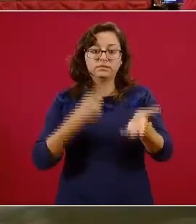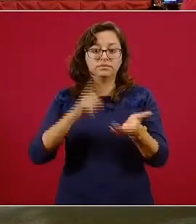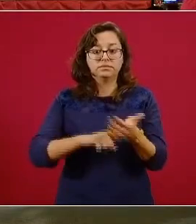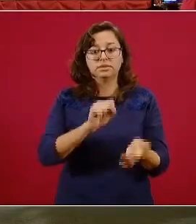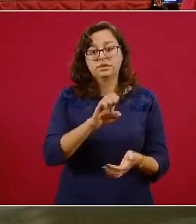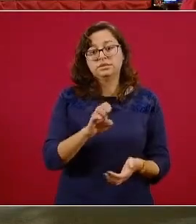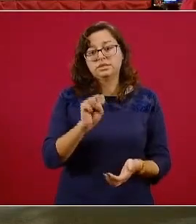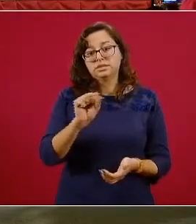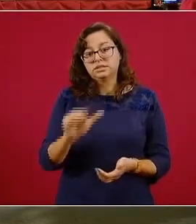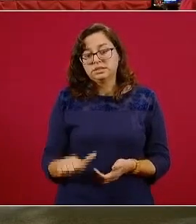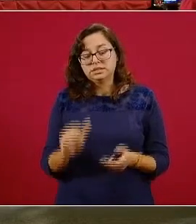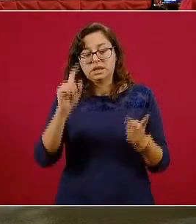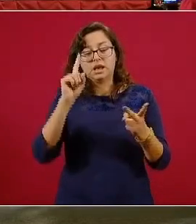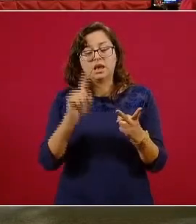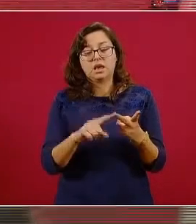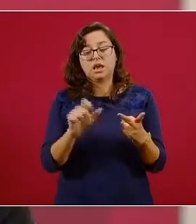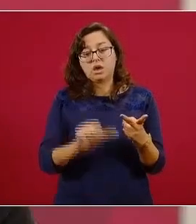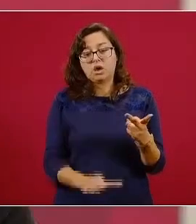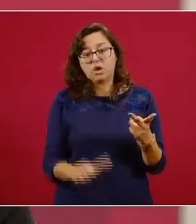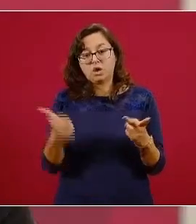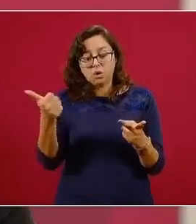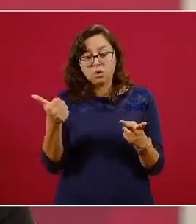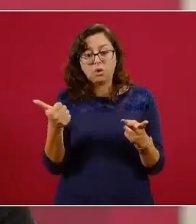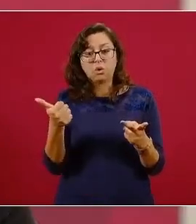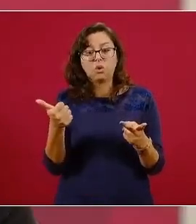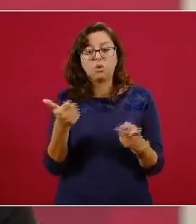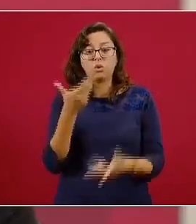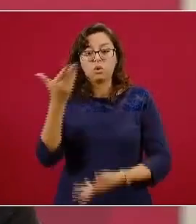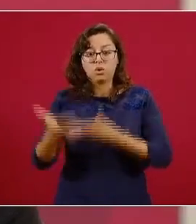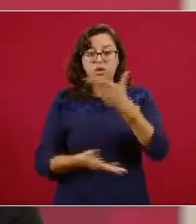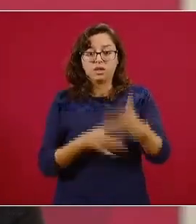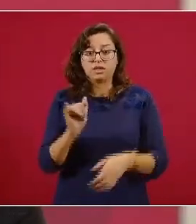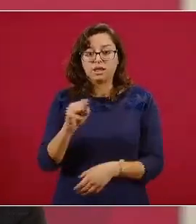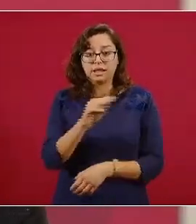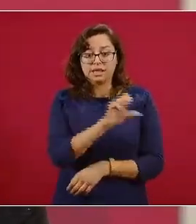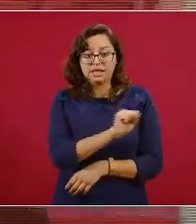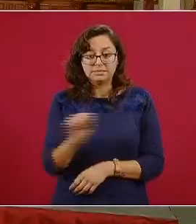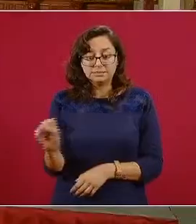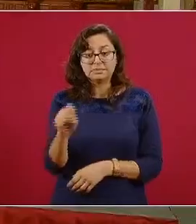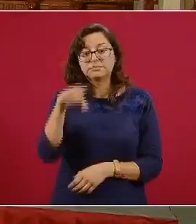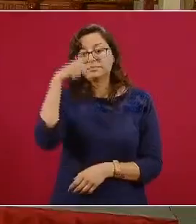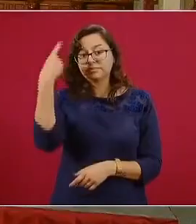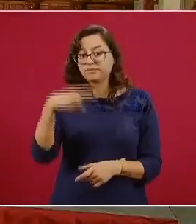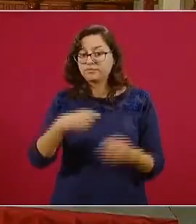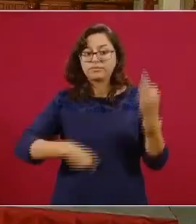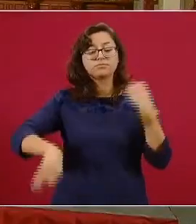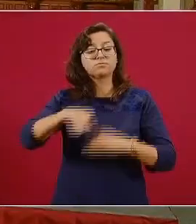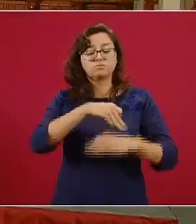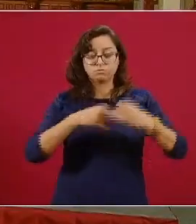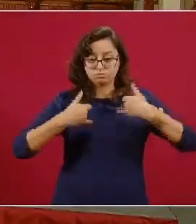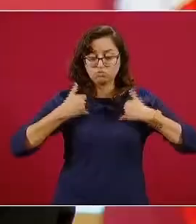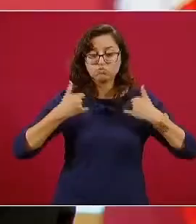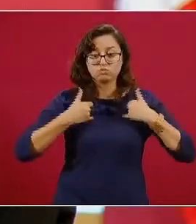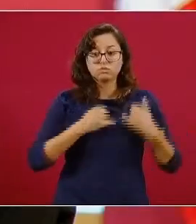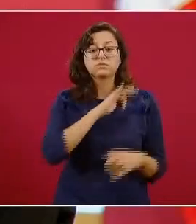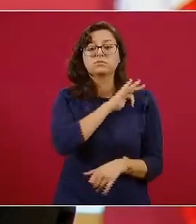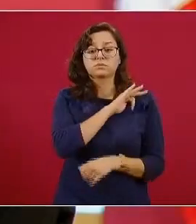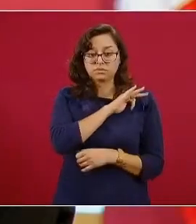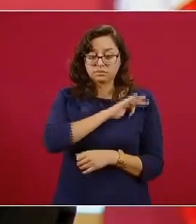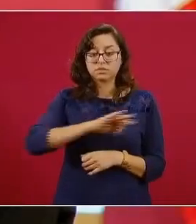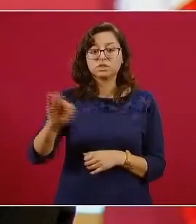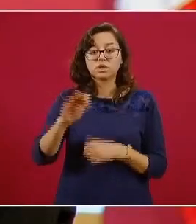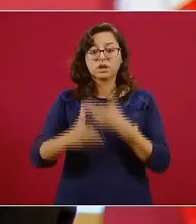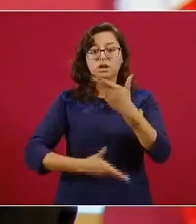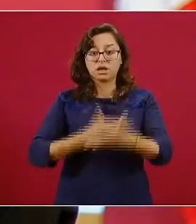Salud, otros tantos de la red de servicios del IMSS, para que todos los adolescentes puedan acercarse a los servicios